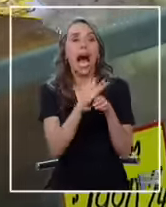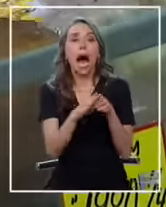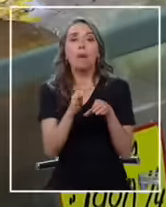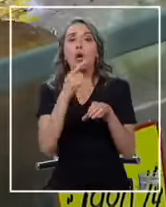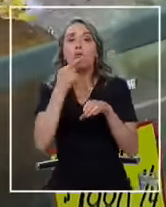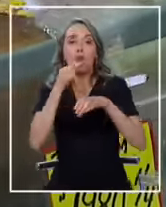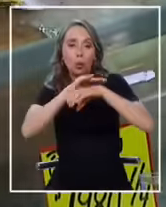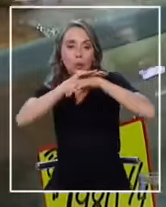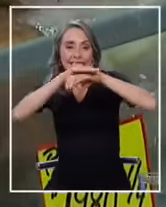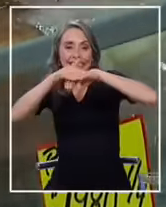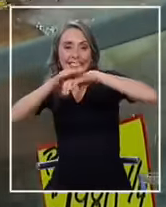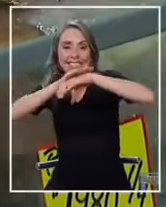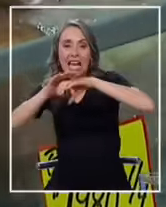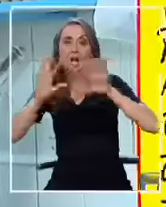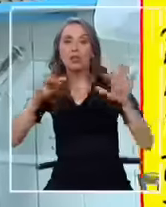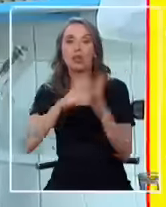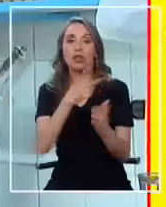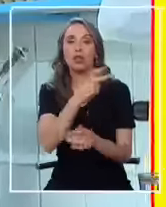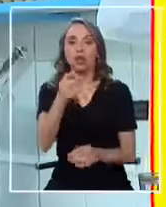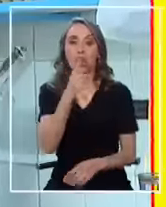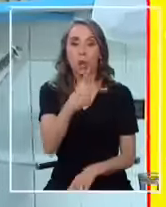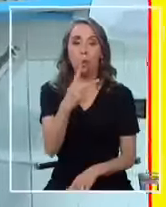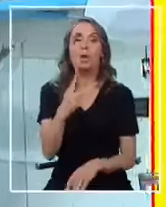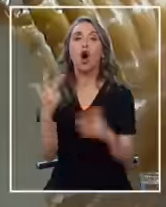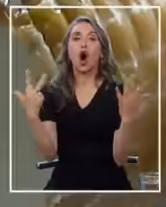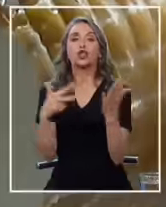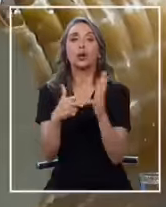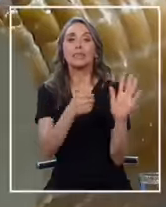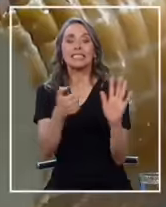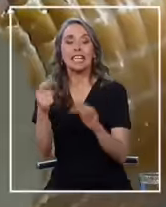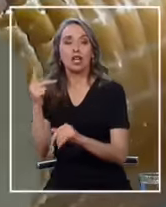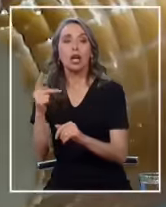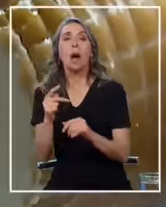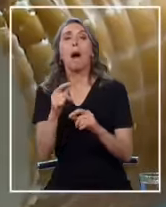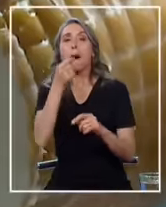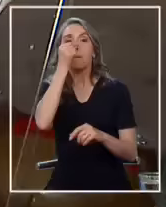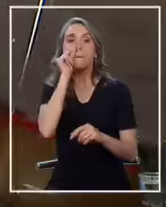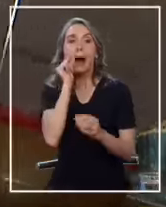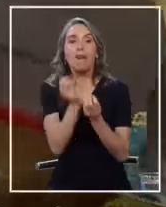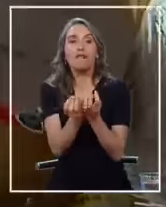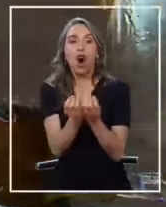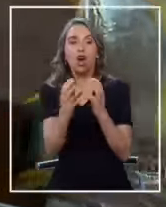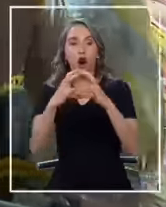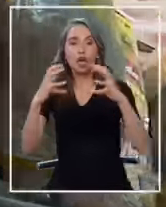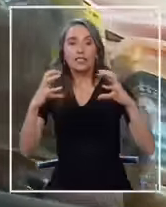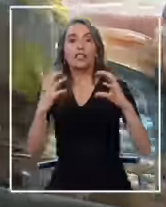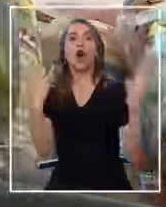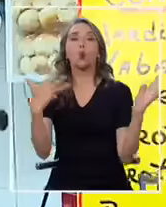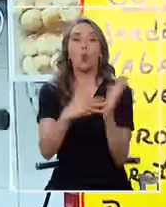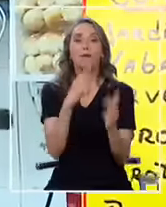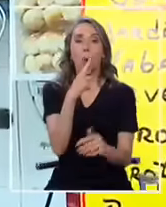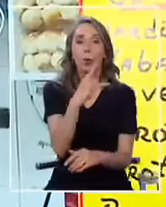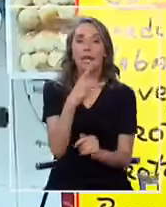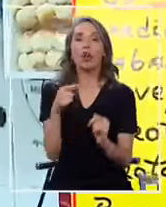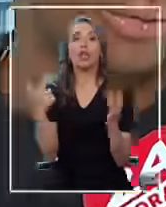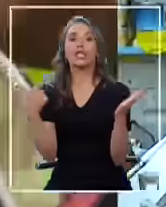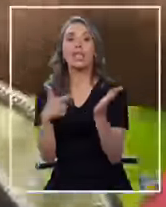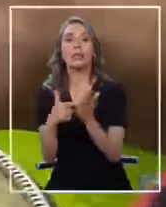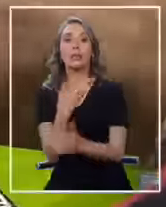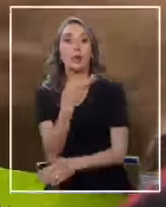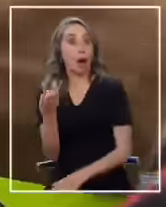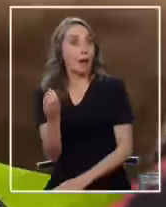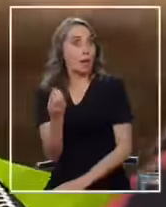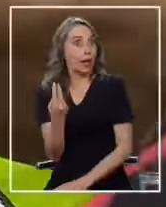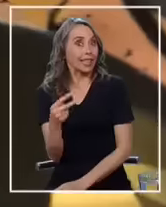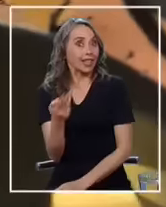estaba a 9.002, ahora está a 8.006 el kilo. El pavo cocido costaba 9.000, ahora está a 7.004.